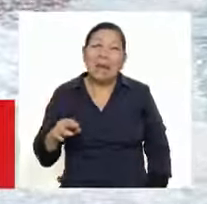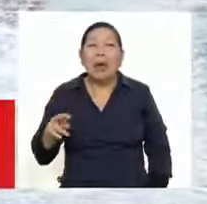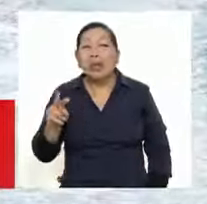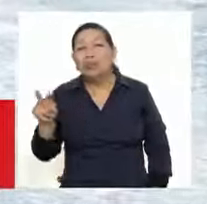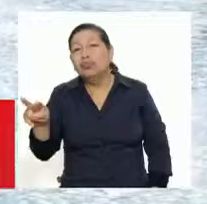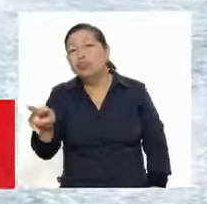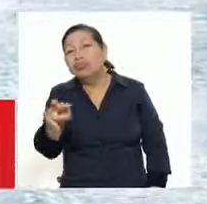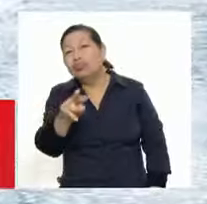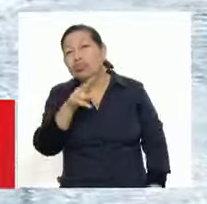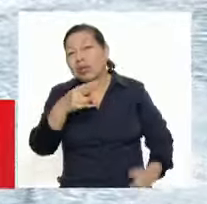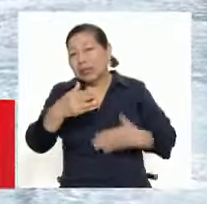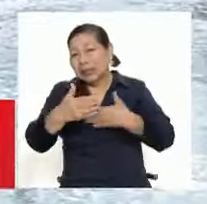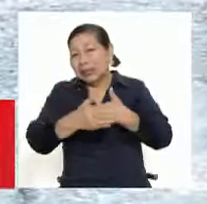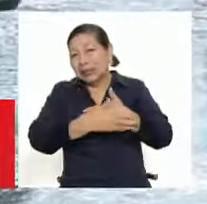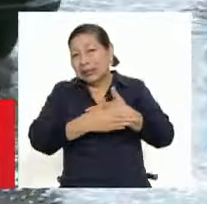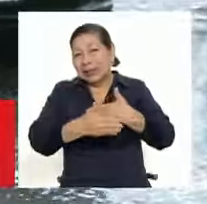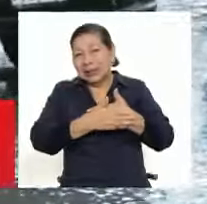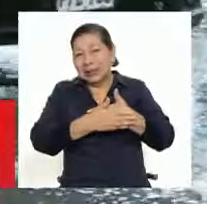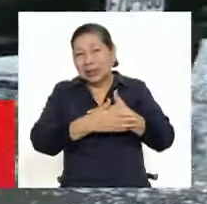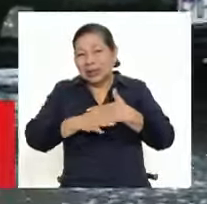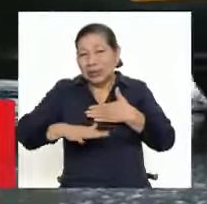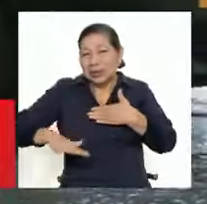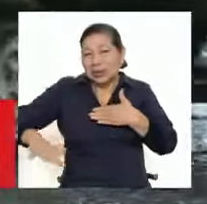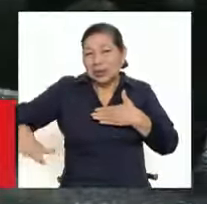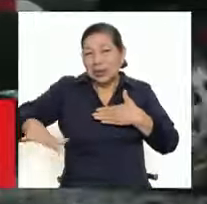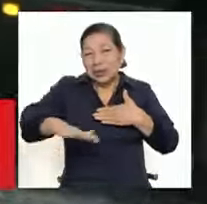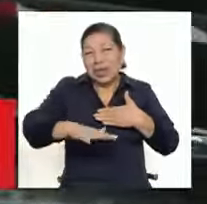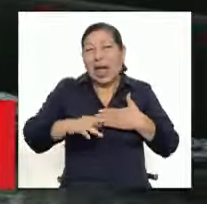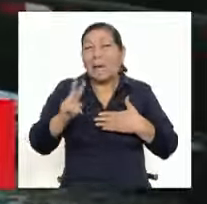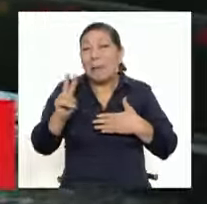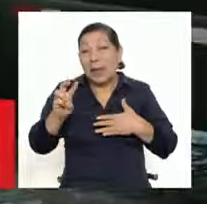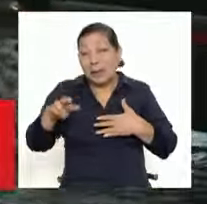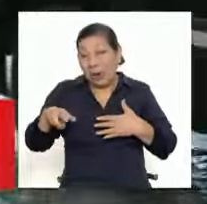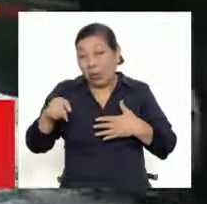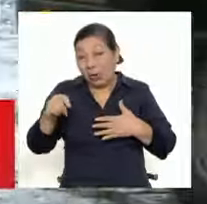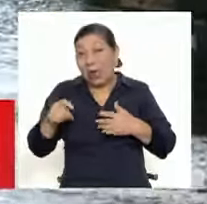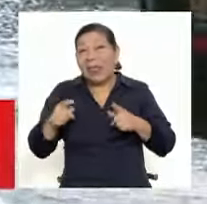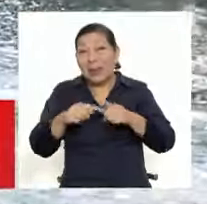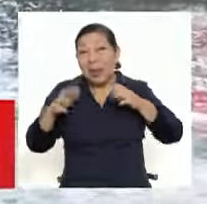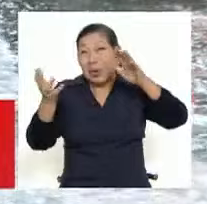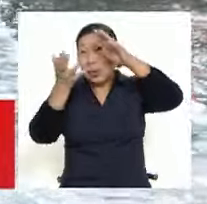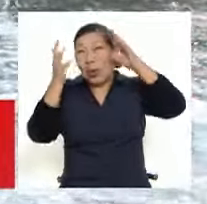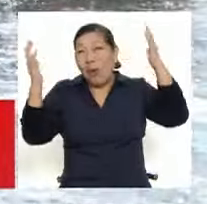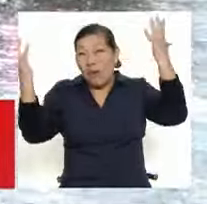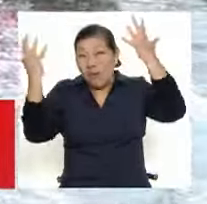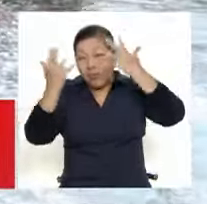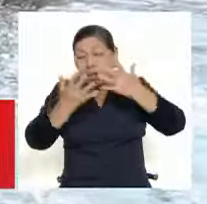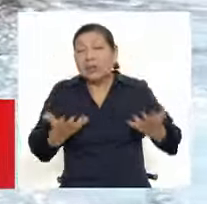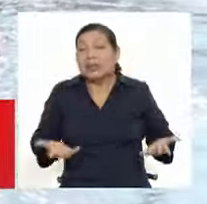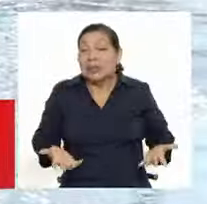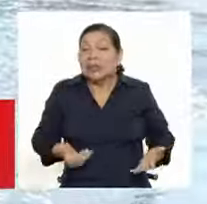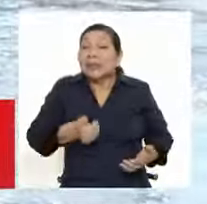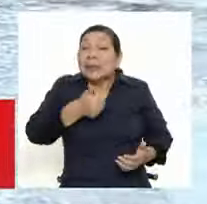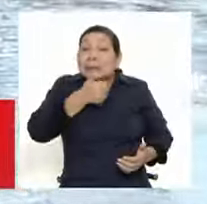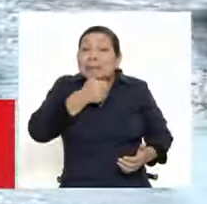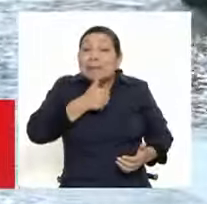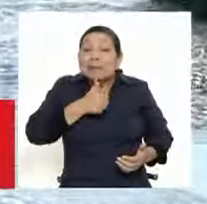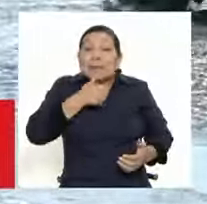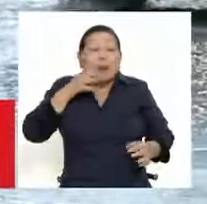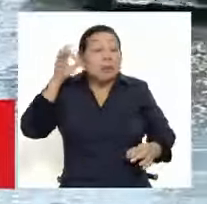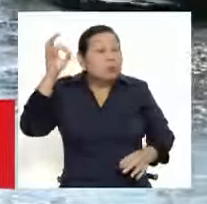recorrido también, estamos muy cerca a la zona de Ticlio Chico, en donde pues los vecinos de Villa María del Triunfo han tenido que soportar